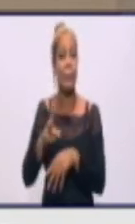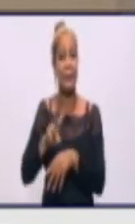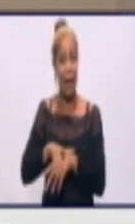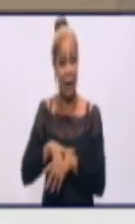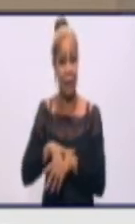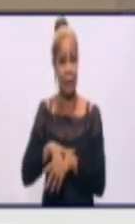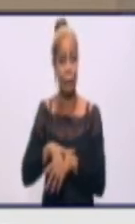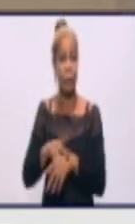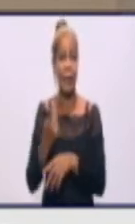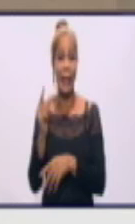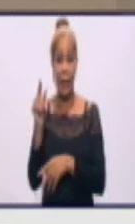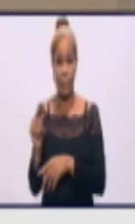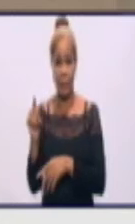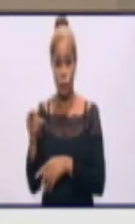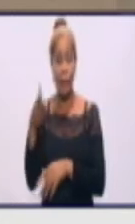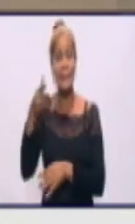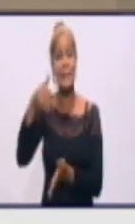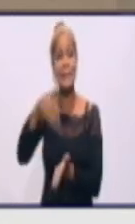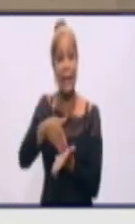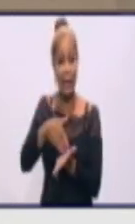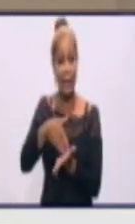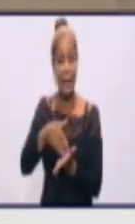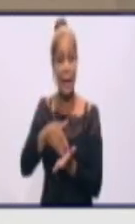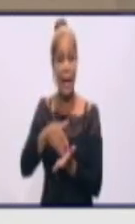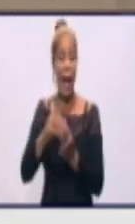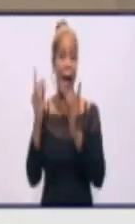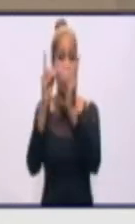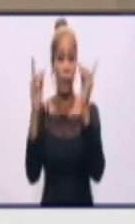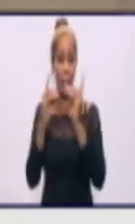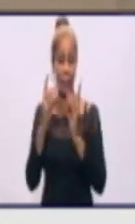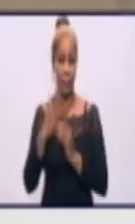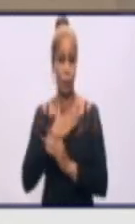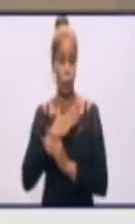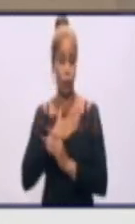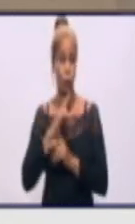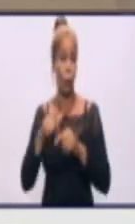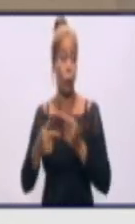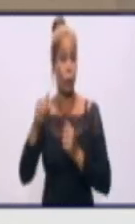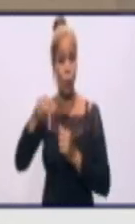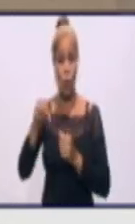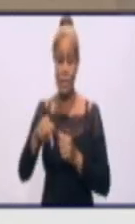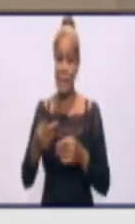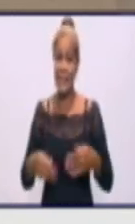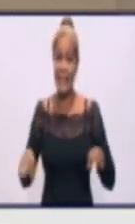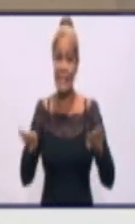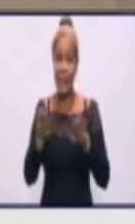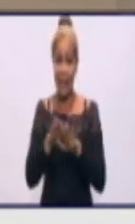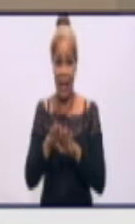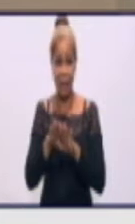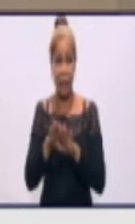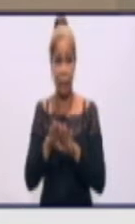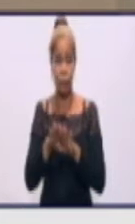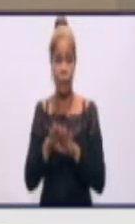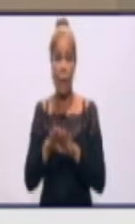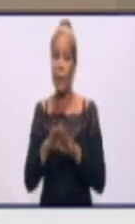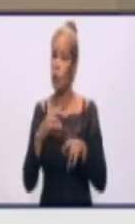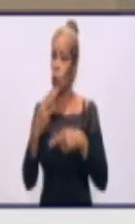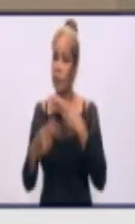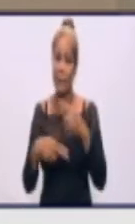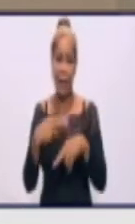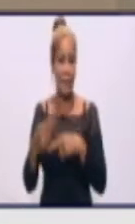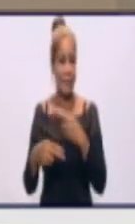oficinas, que hoy por hoy están cerradas. Simplemente estamos asumiendo todo aquel cúmulo de trámites que teníamos